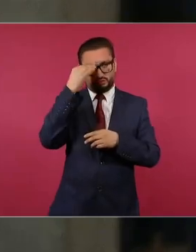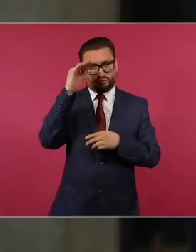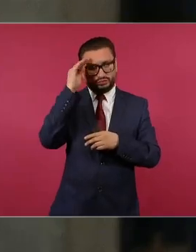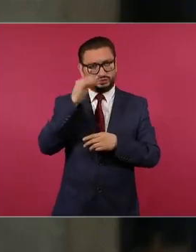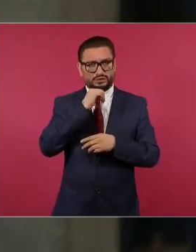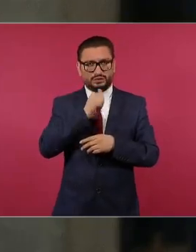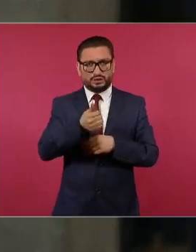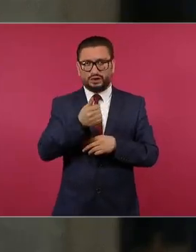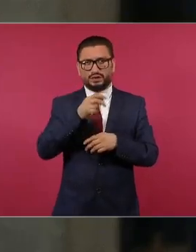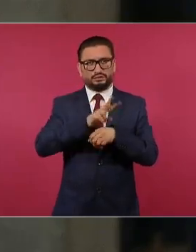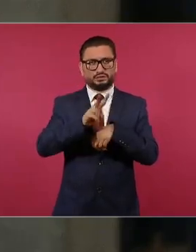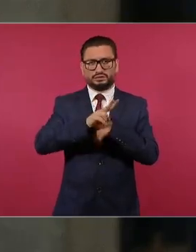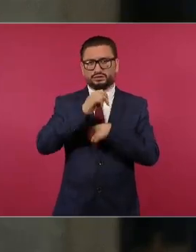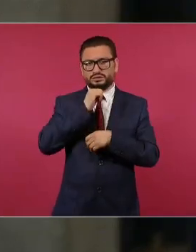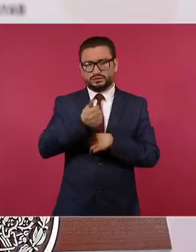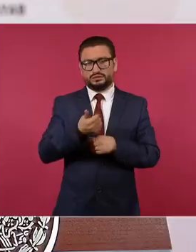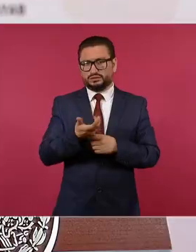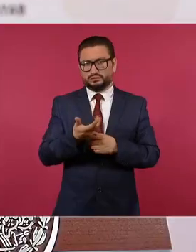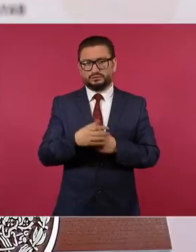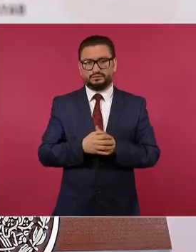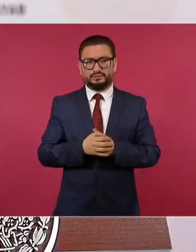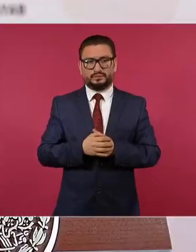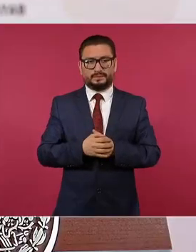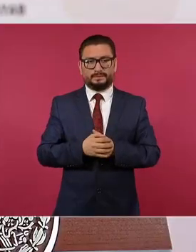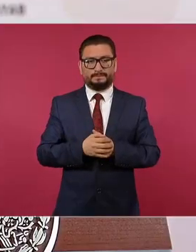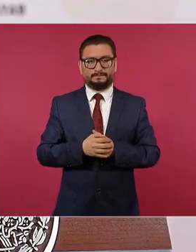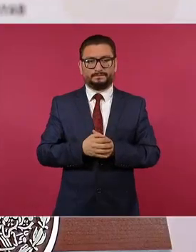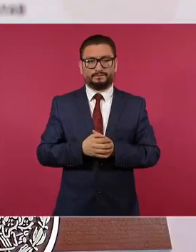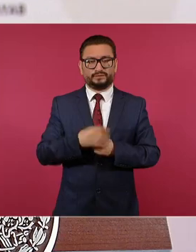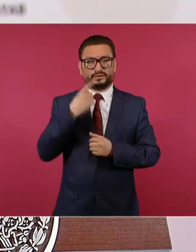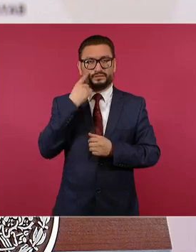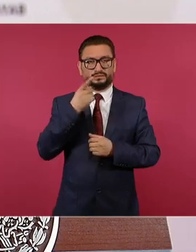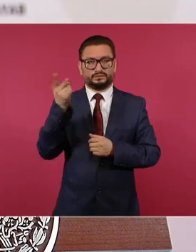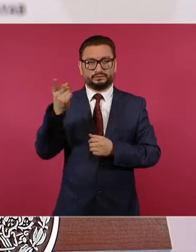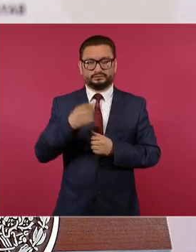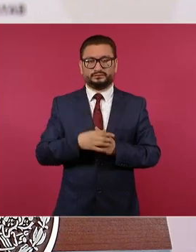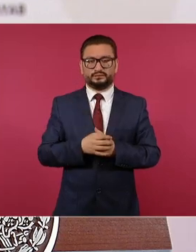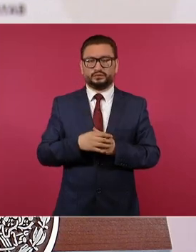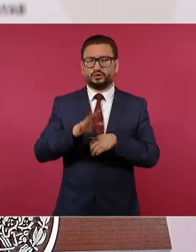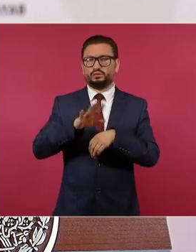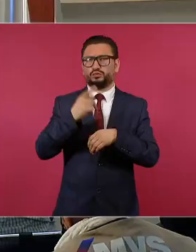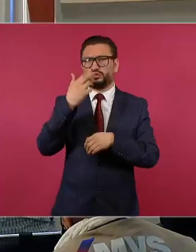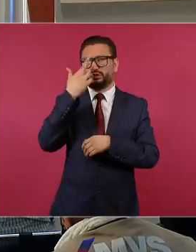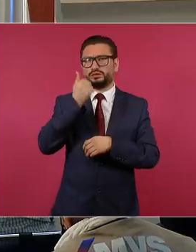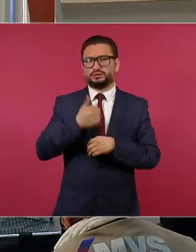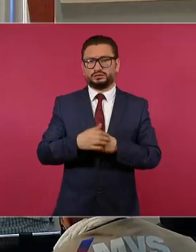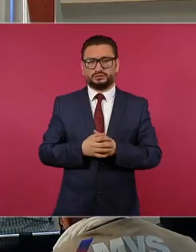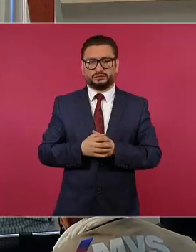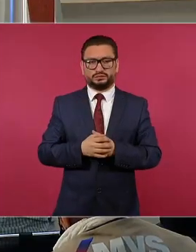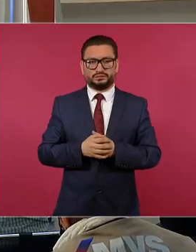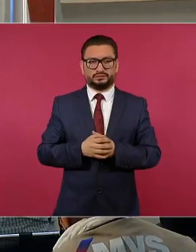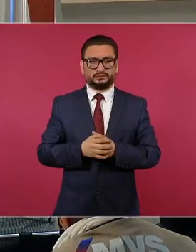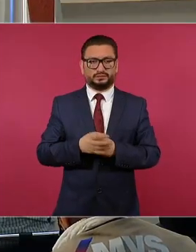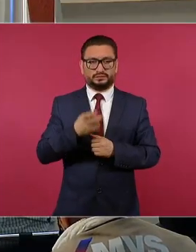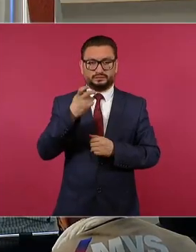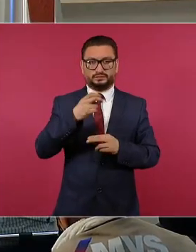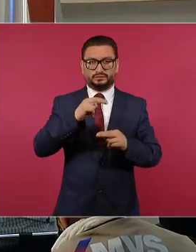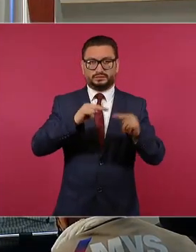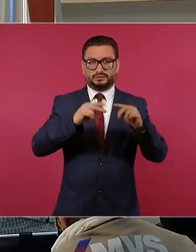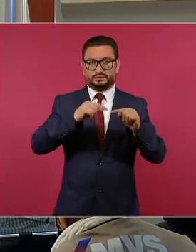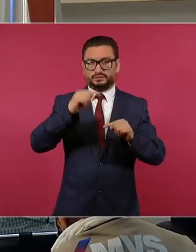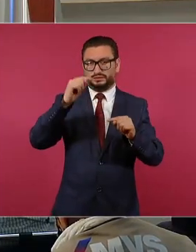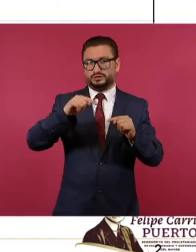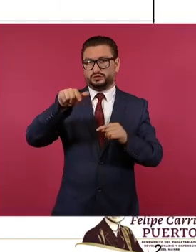cubanos ni venezolanos. O sea, sí. Mira, ese, pero ¿cuál es la razón de ese? Ese pico de